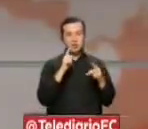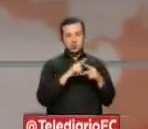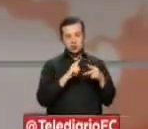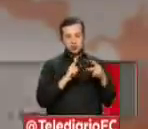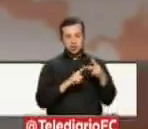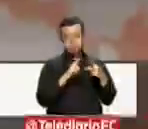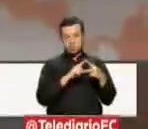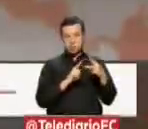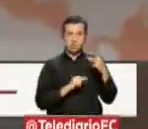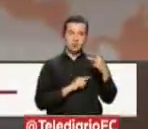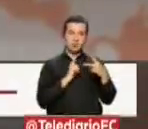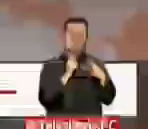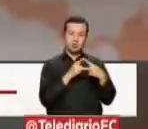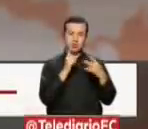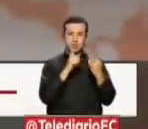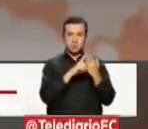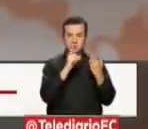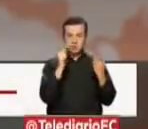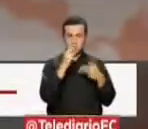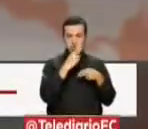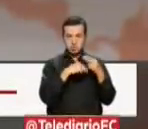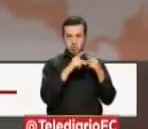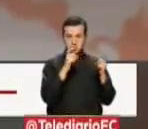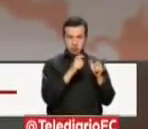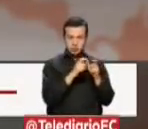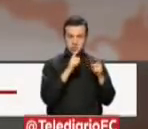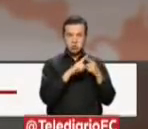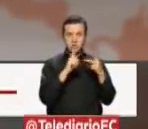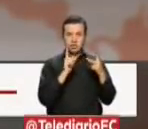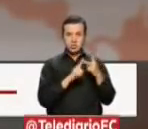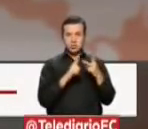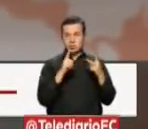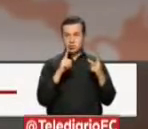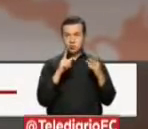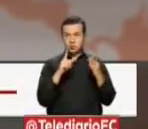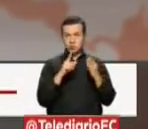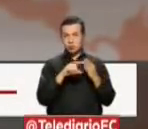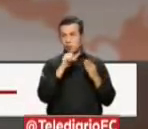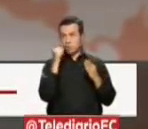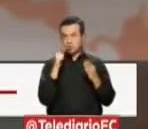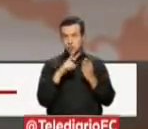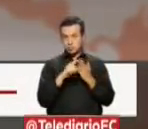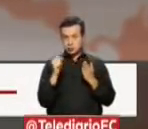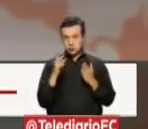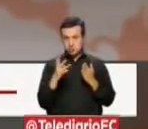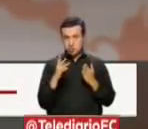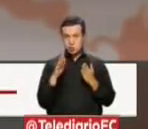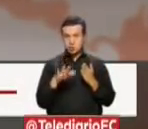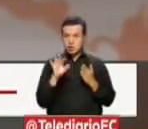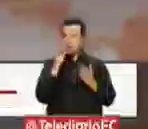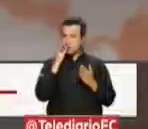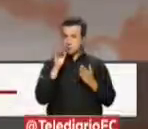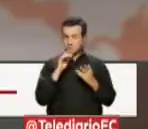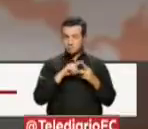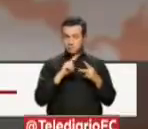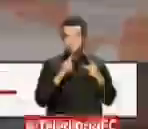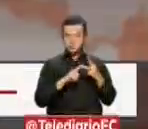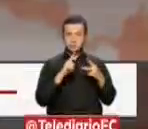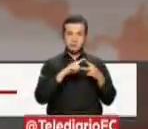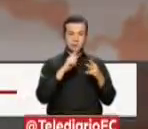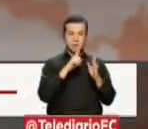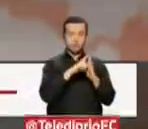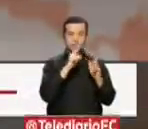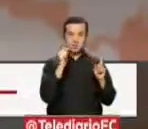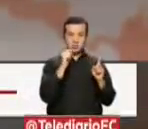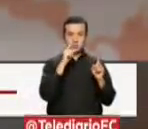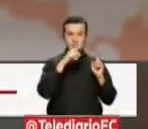componen, que son el sector financiero popular y solidario y el sector no financiero, que también llamamos sector real. En el sector financiero